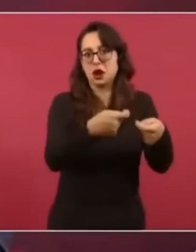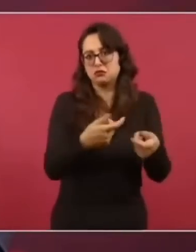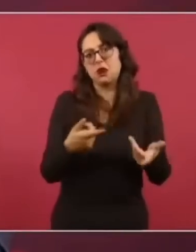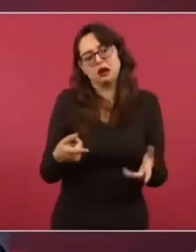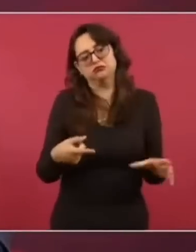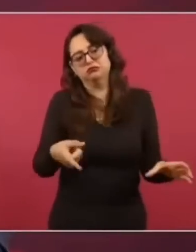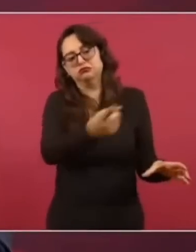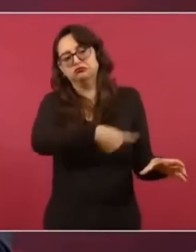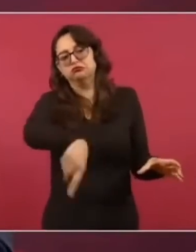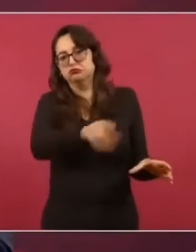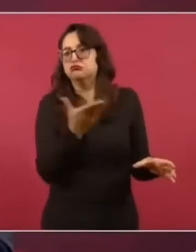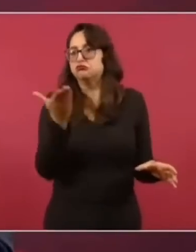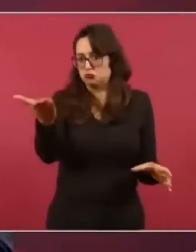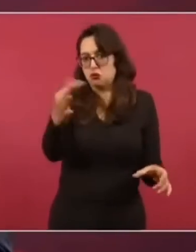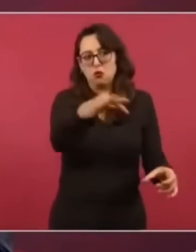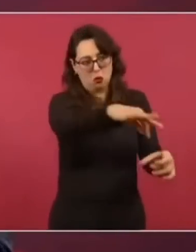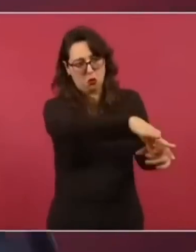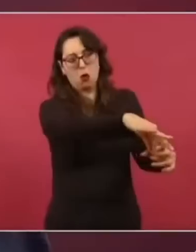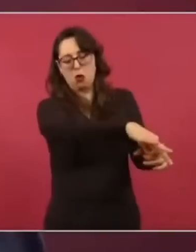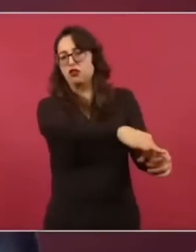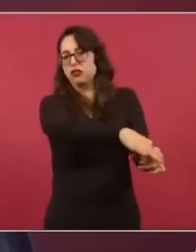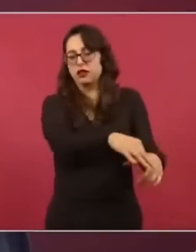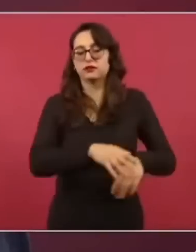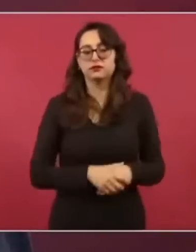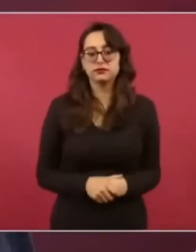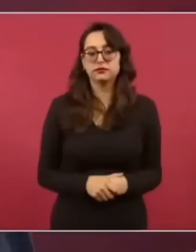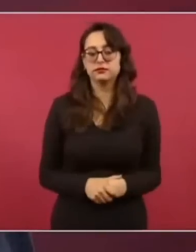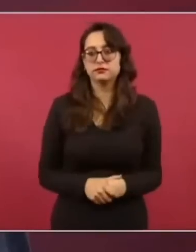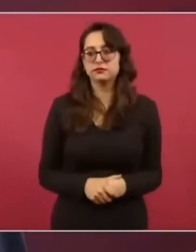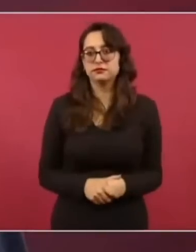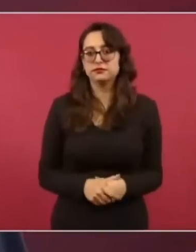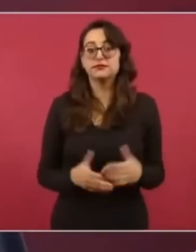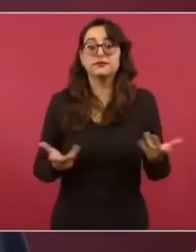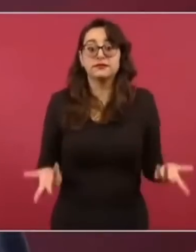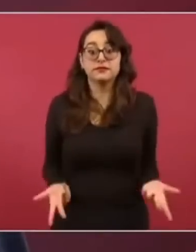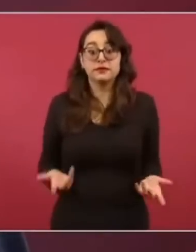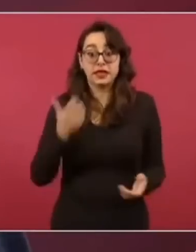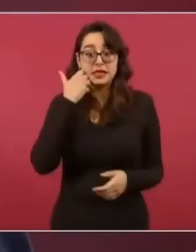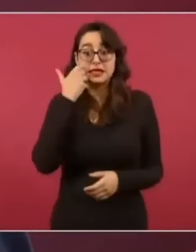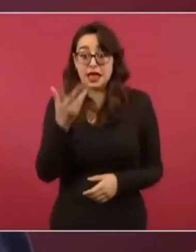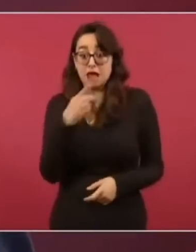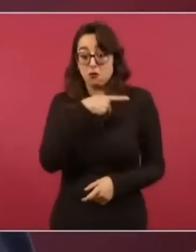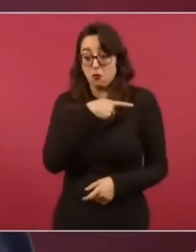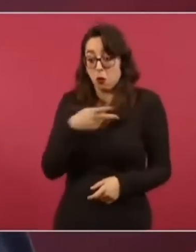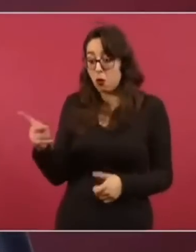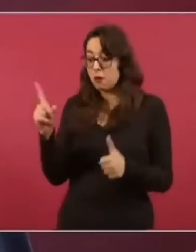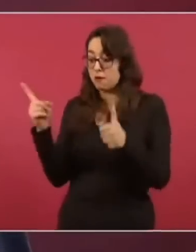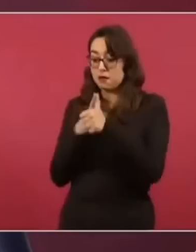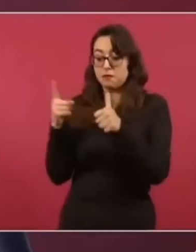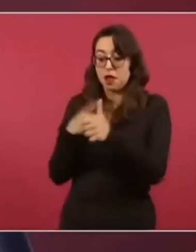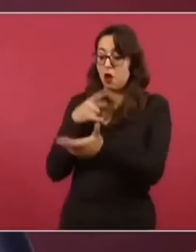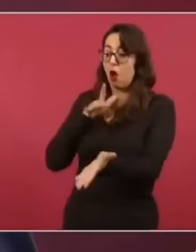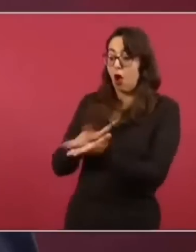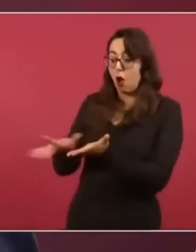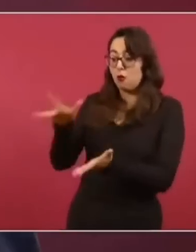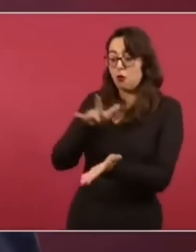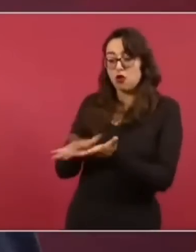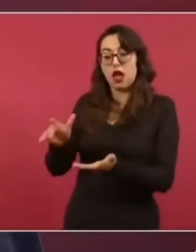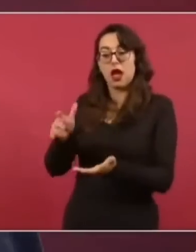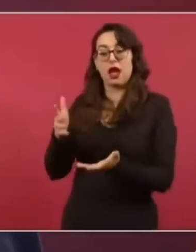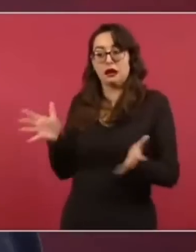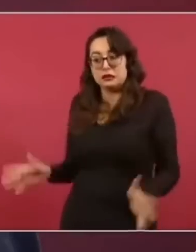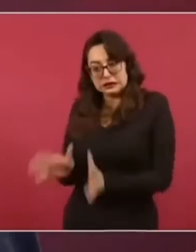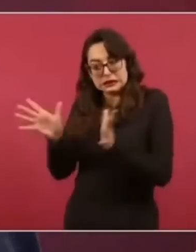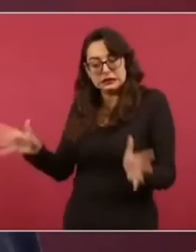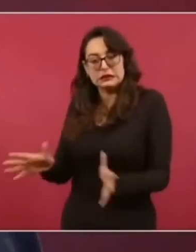¿Quieres que por el bien de todos primero los pobres? Ya sabes también por quién vas a